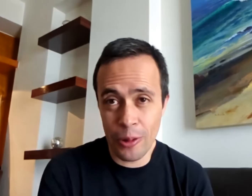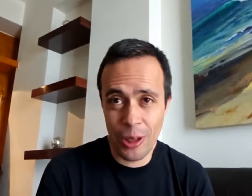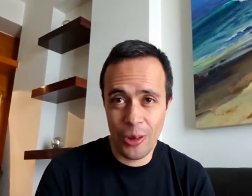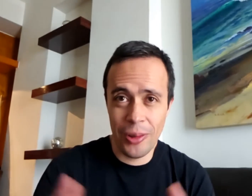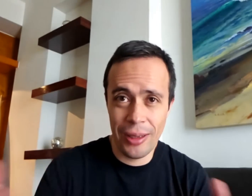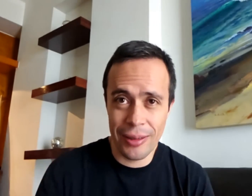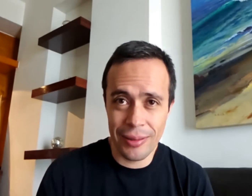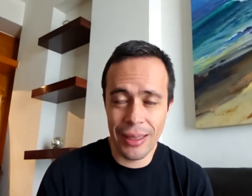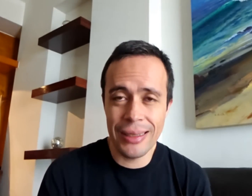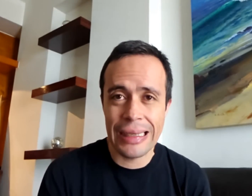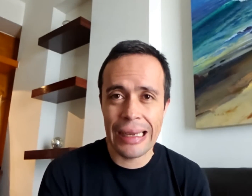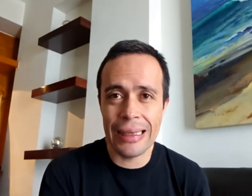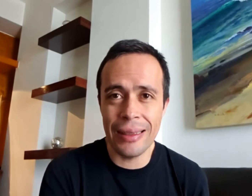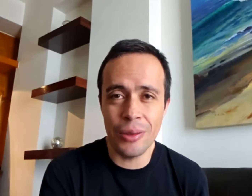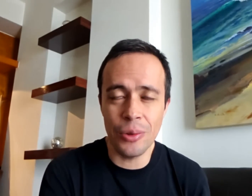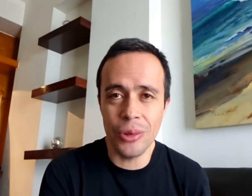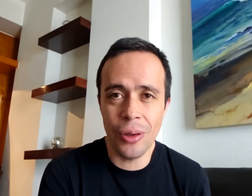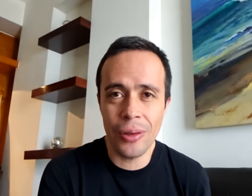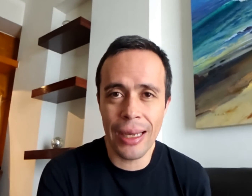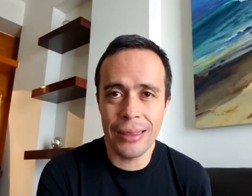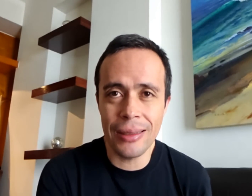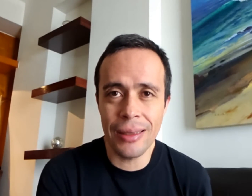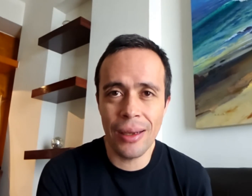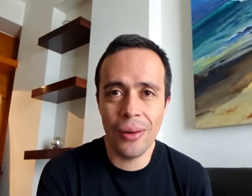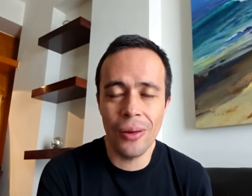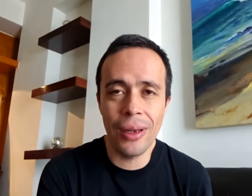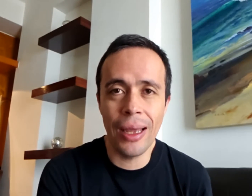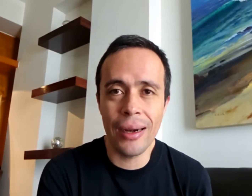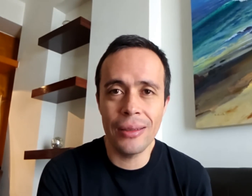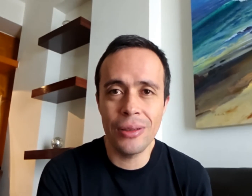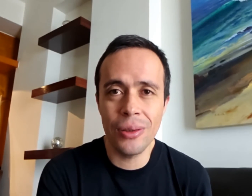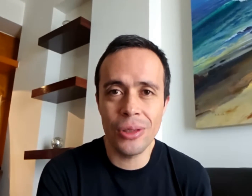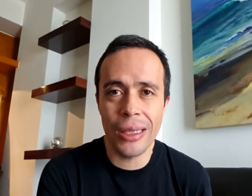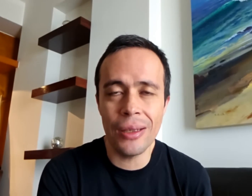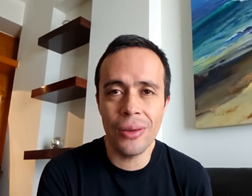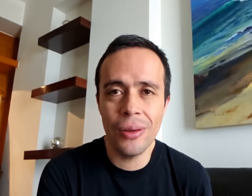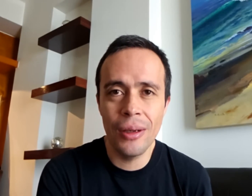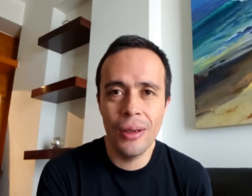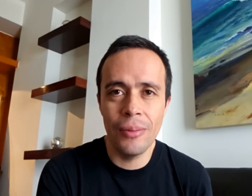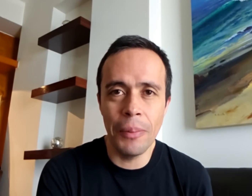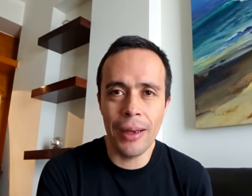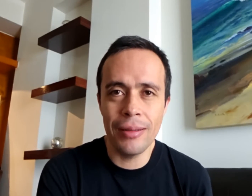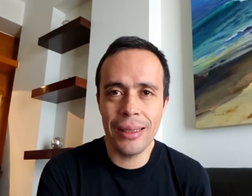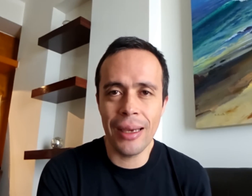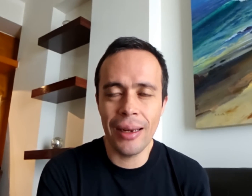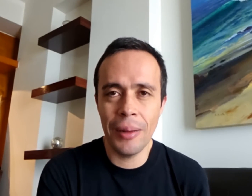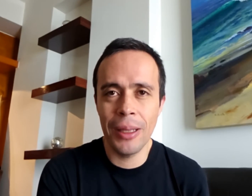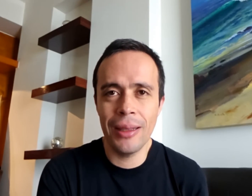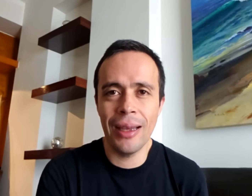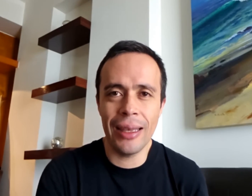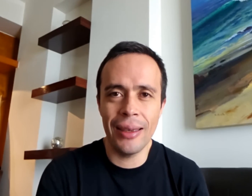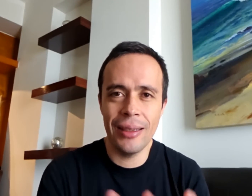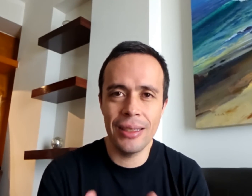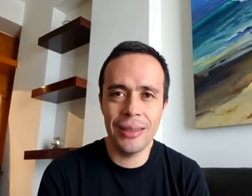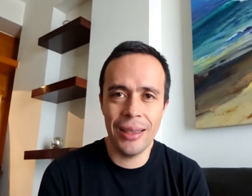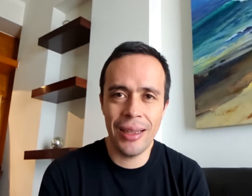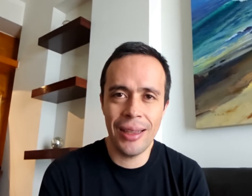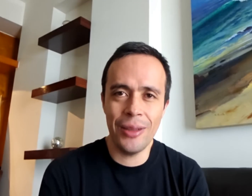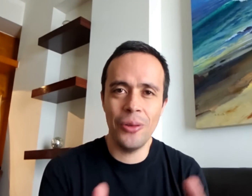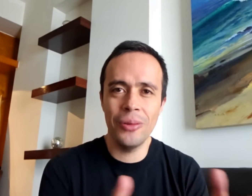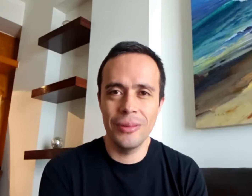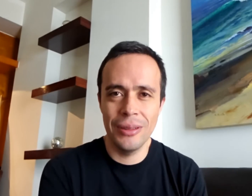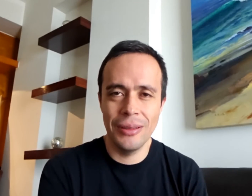Pero a propósito de esta discusión que existe con Ernesto Zedillo, me parece que claramente hay quienes